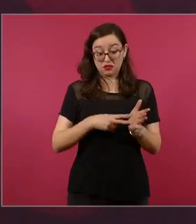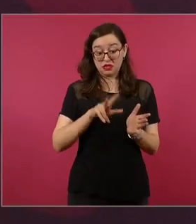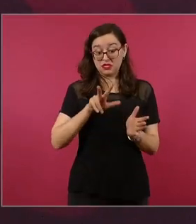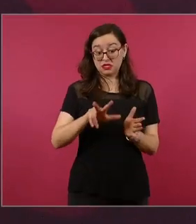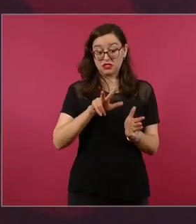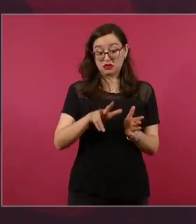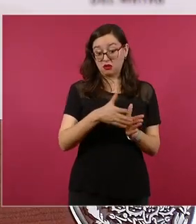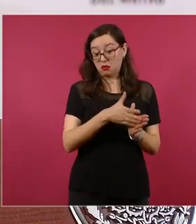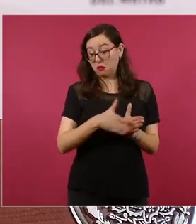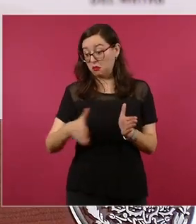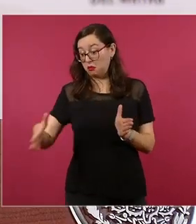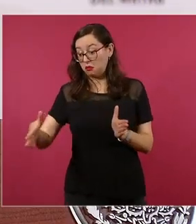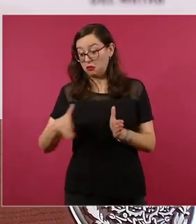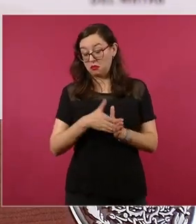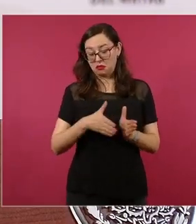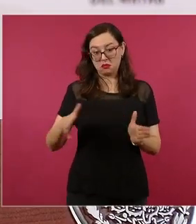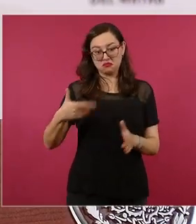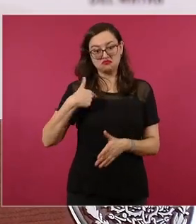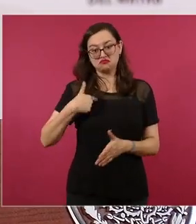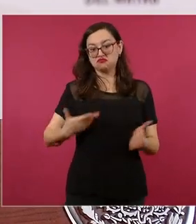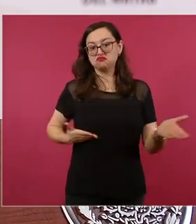en el Poder Judicial.